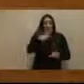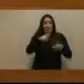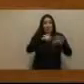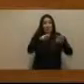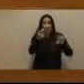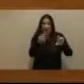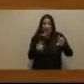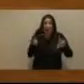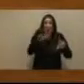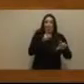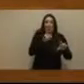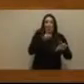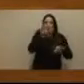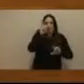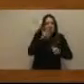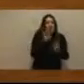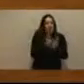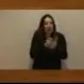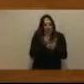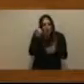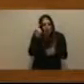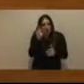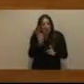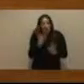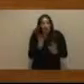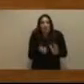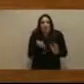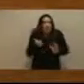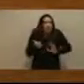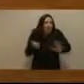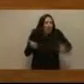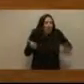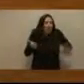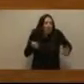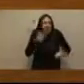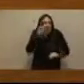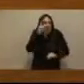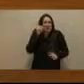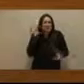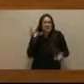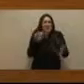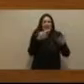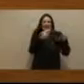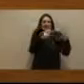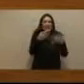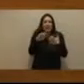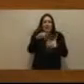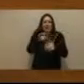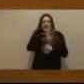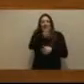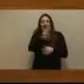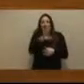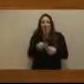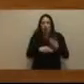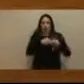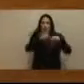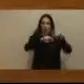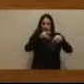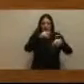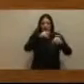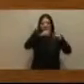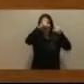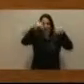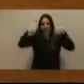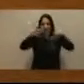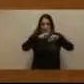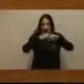que se pagaron, pero no se sabe más. No se sabe cómo 600.000 euros de obra de hacer unos cables para la empresa